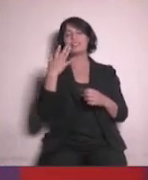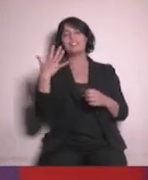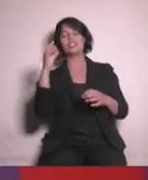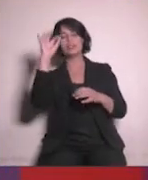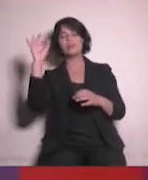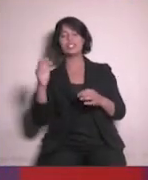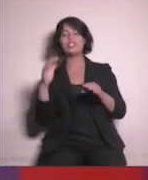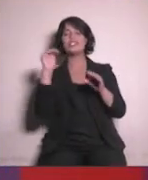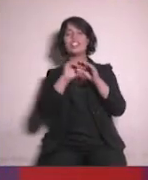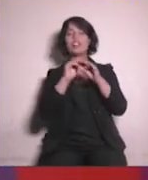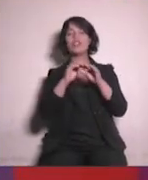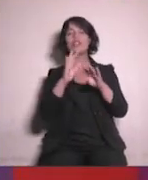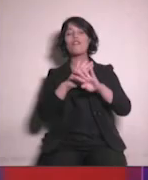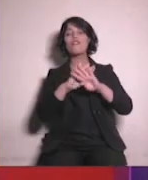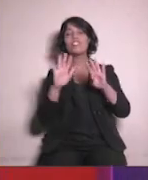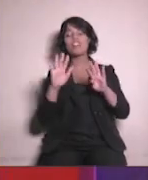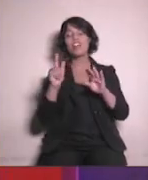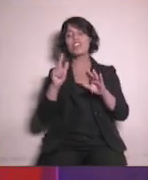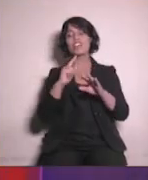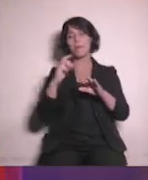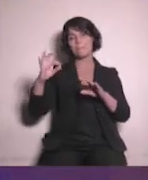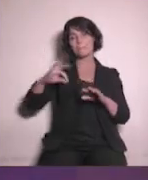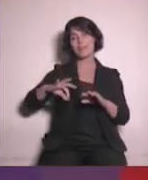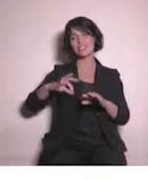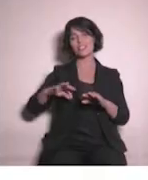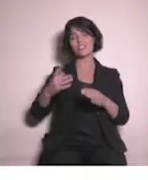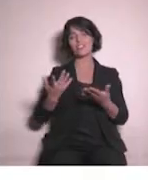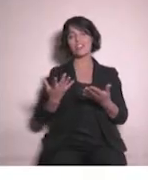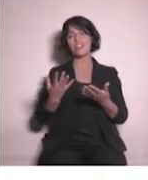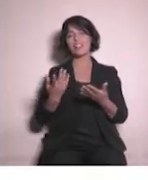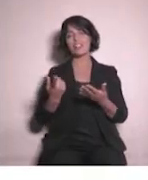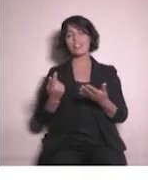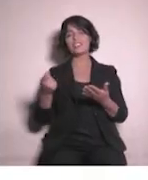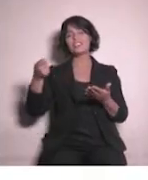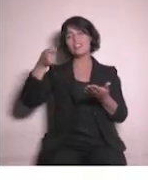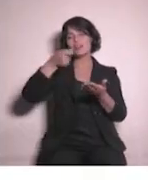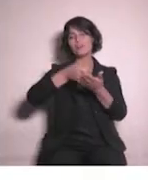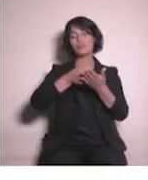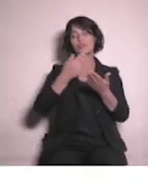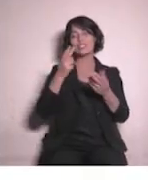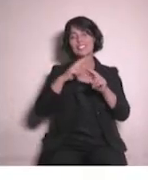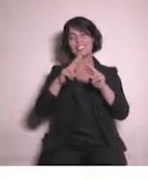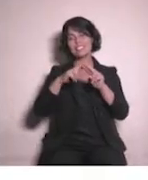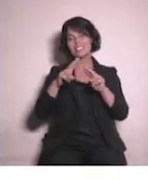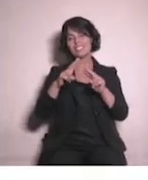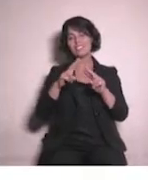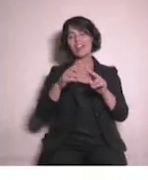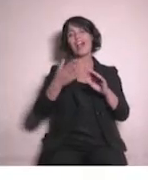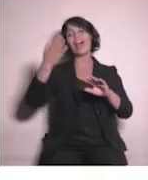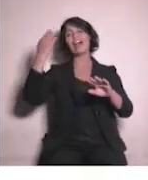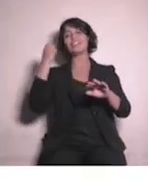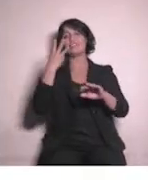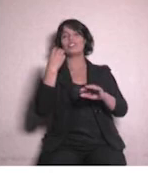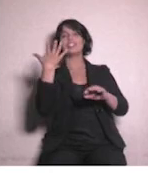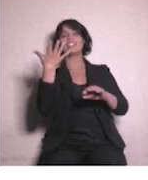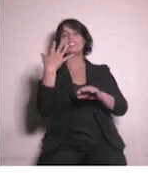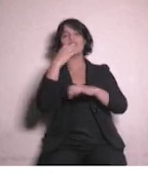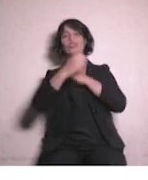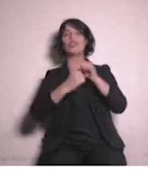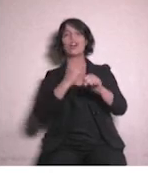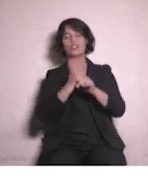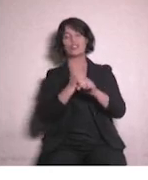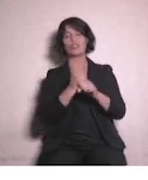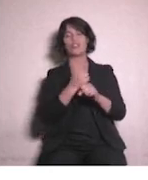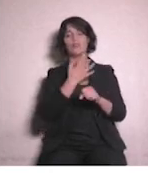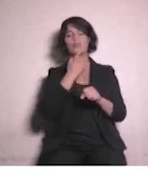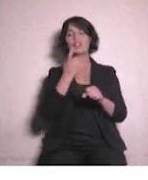ahorro final para la pensión es las contribuciones que se hicieron antes de los 35 años,